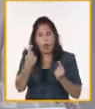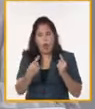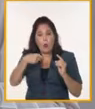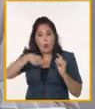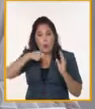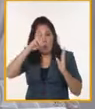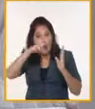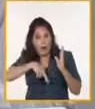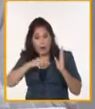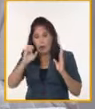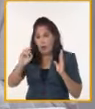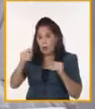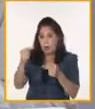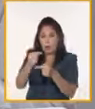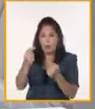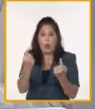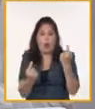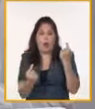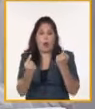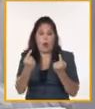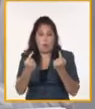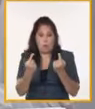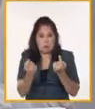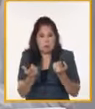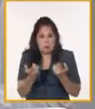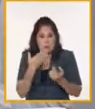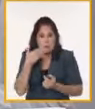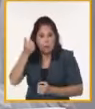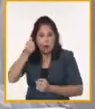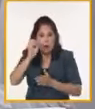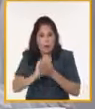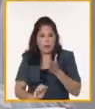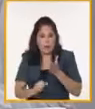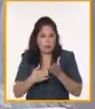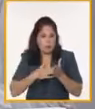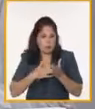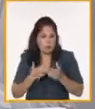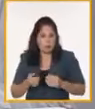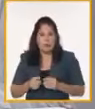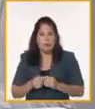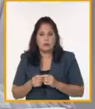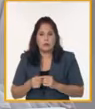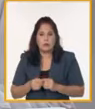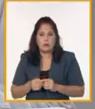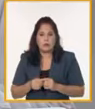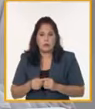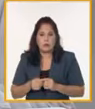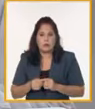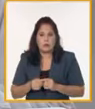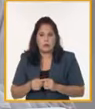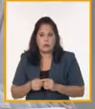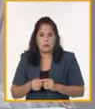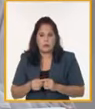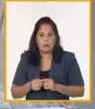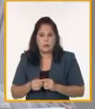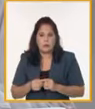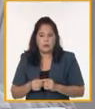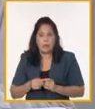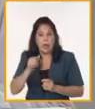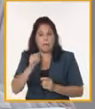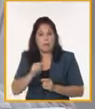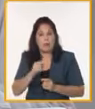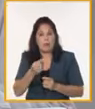quiere pagar con código QR porque Recibe un beneficio una bonificación Entonces si el que le va a prestar el servicio